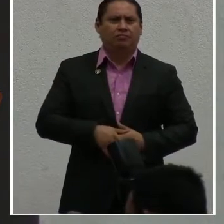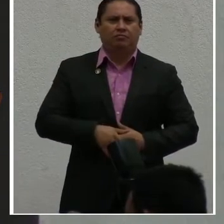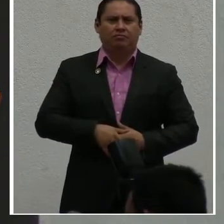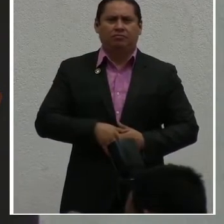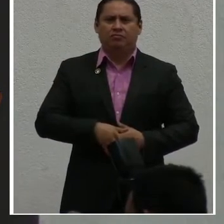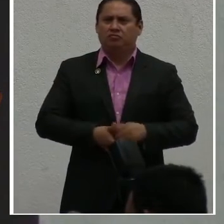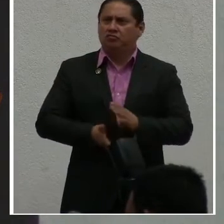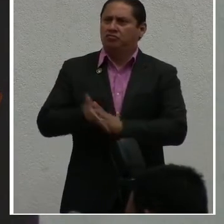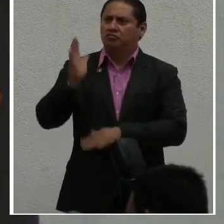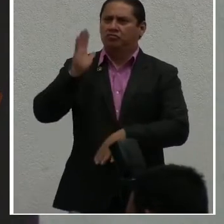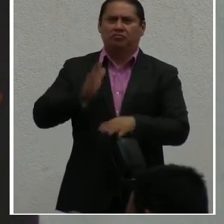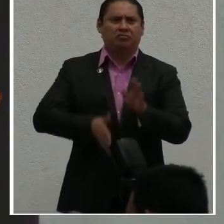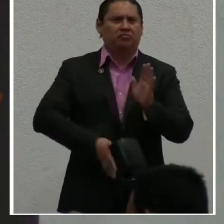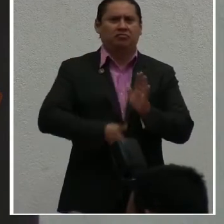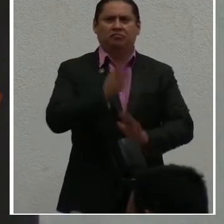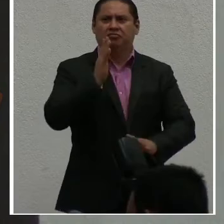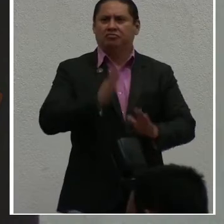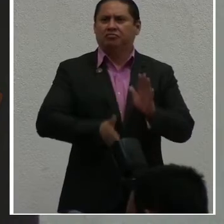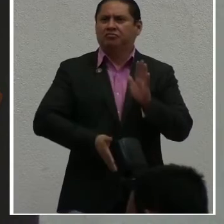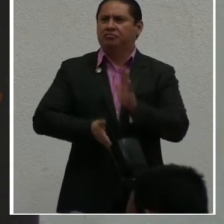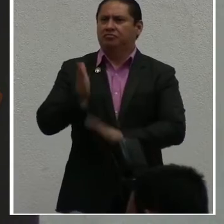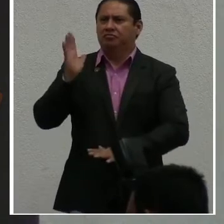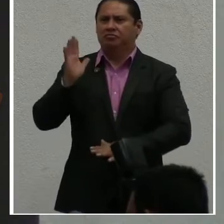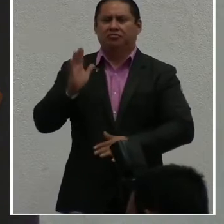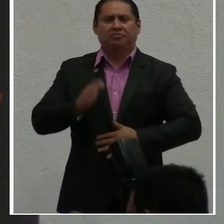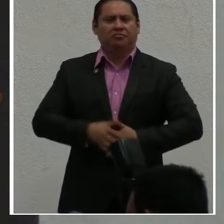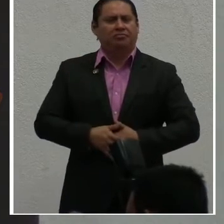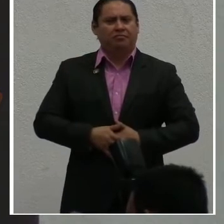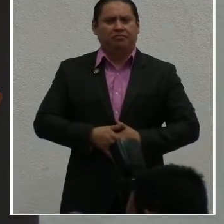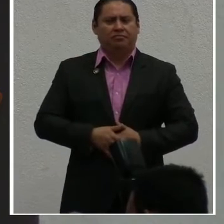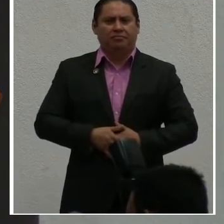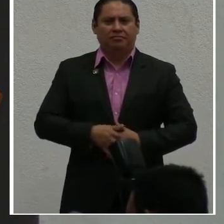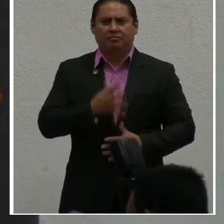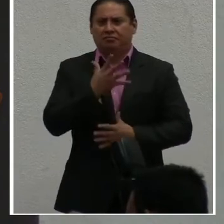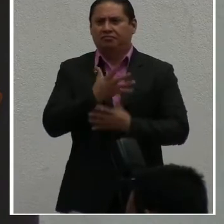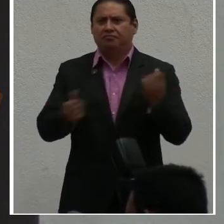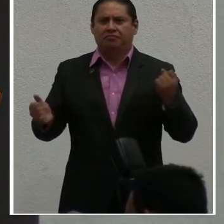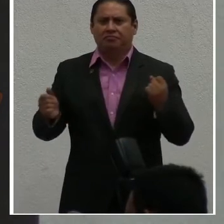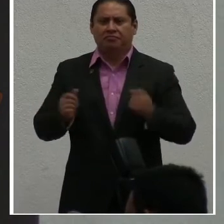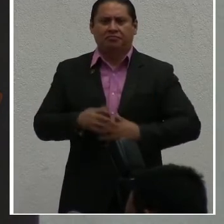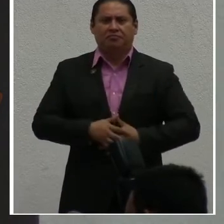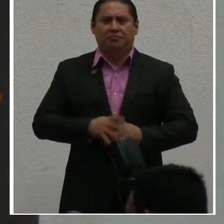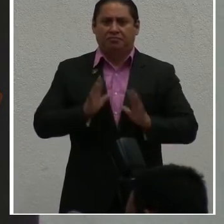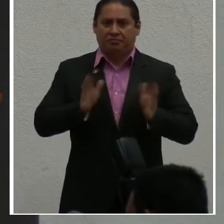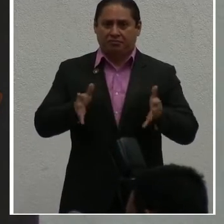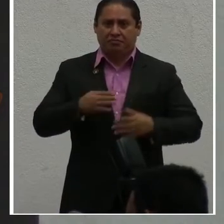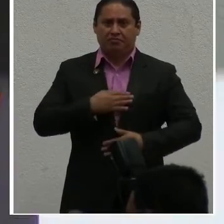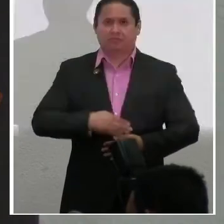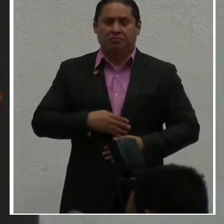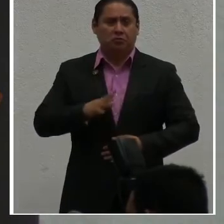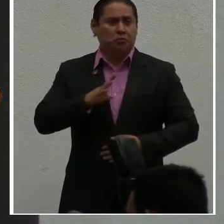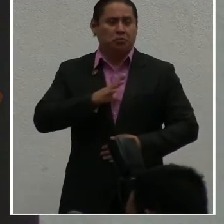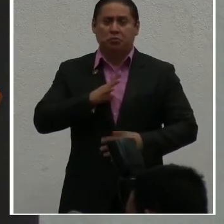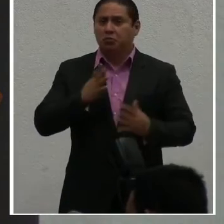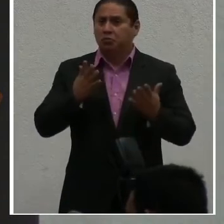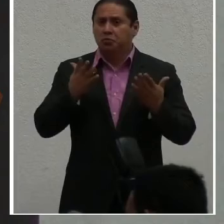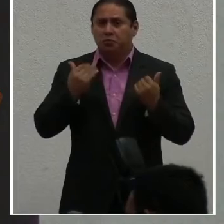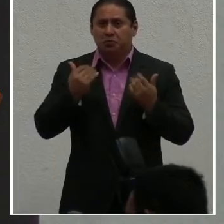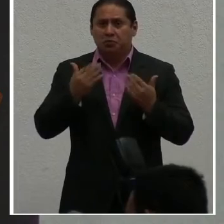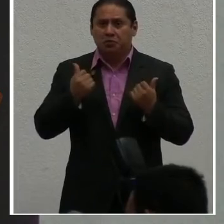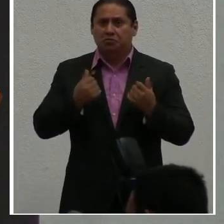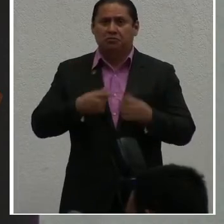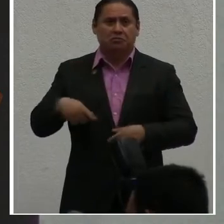extranjero, asoleándose la barriga. ¿Ya hicieron justicia? Pues no, van y